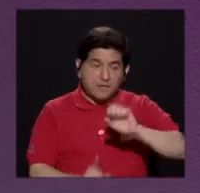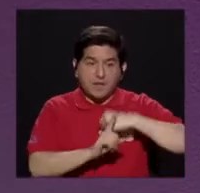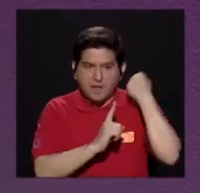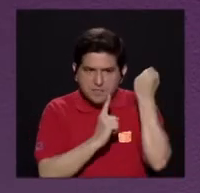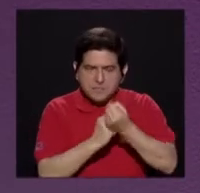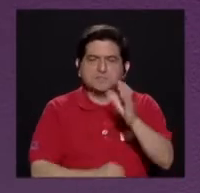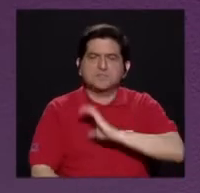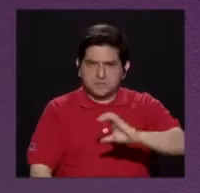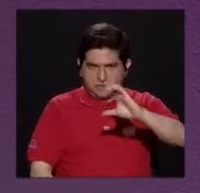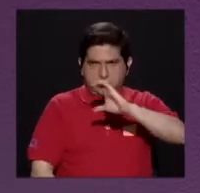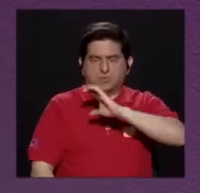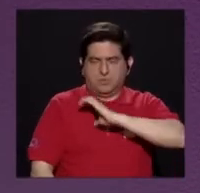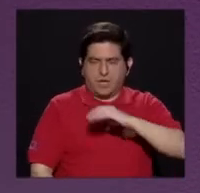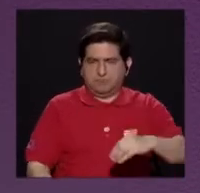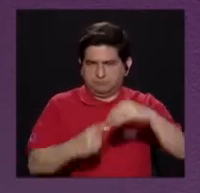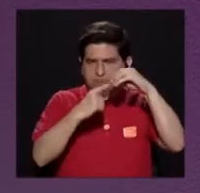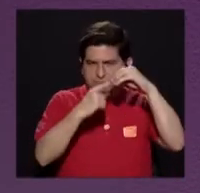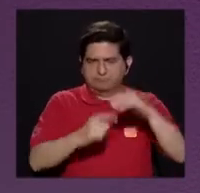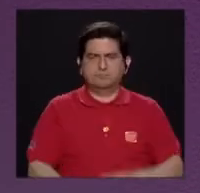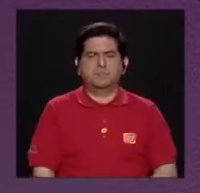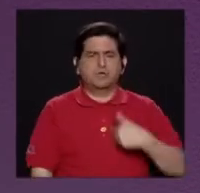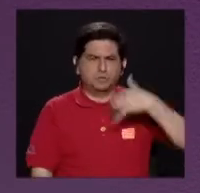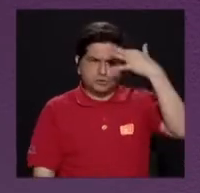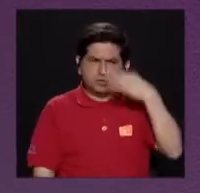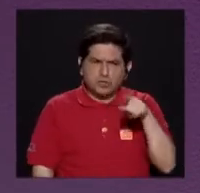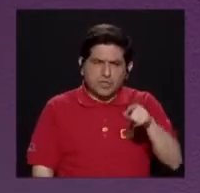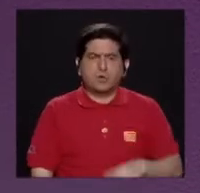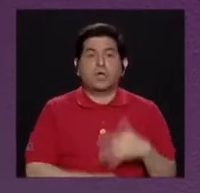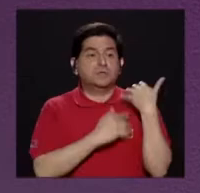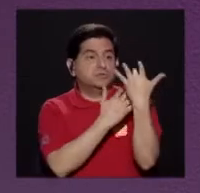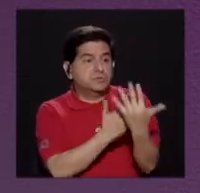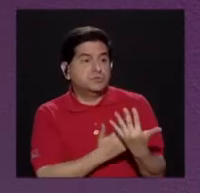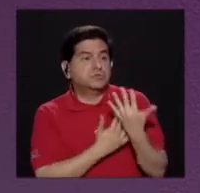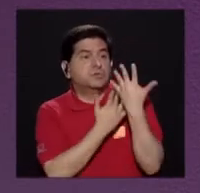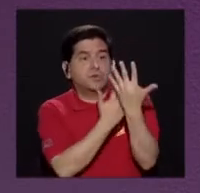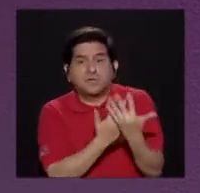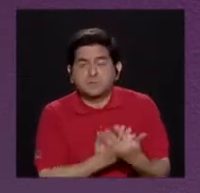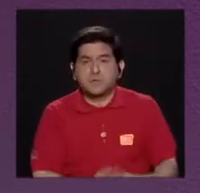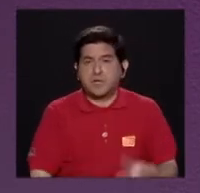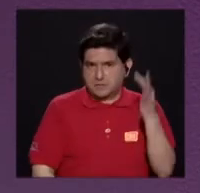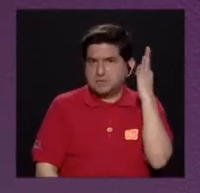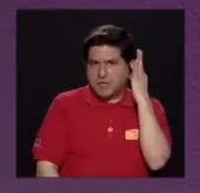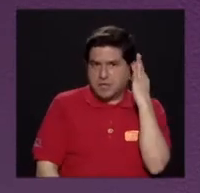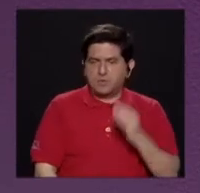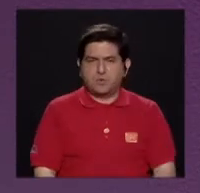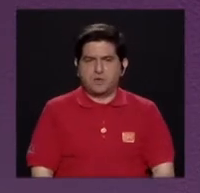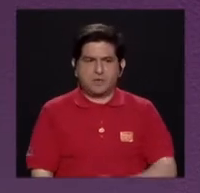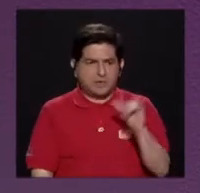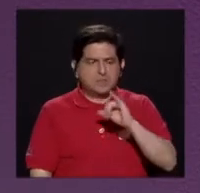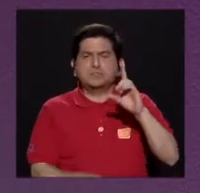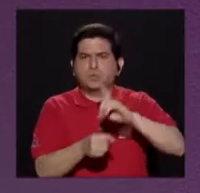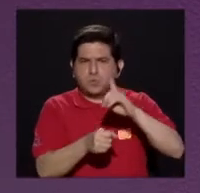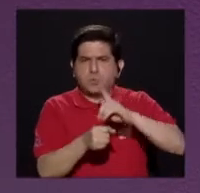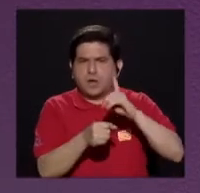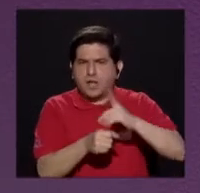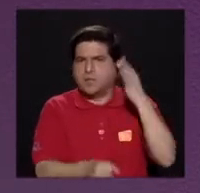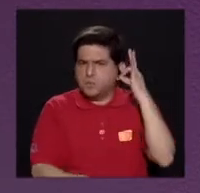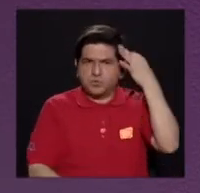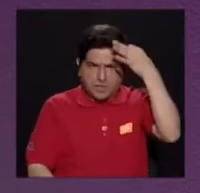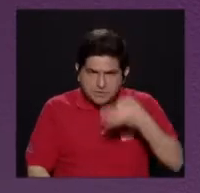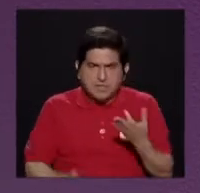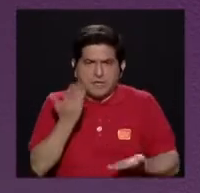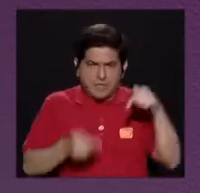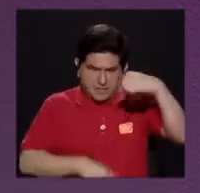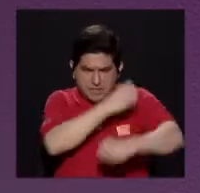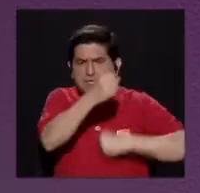una particularidad. Yo creo que eso creó esperanzas en una gran cantidad de mujeres, incluyendo las mismas diputadas, de que a lo mejor